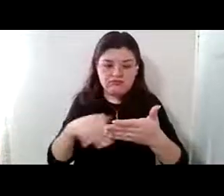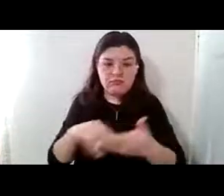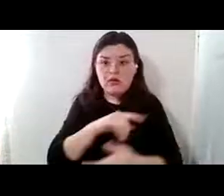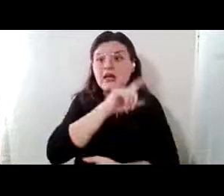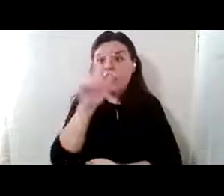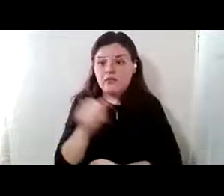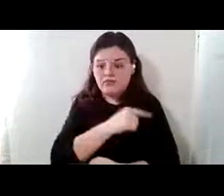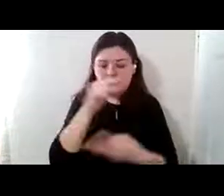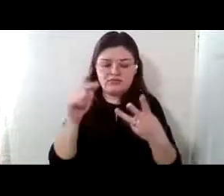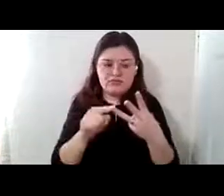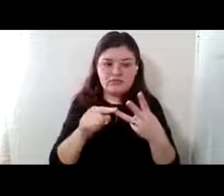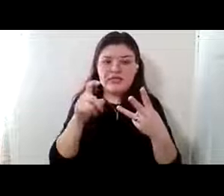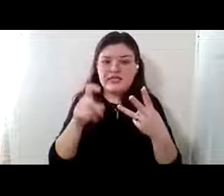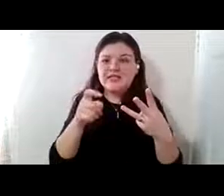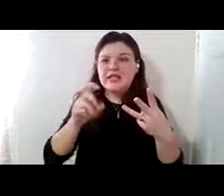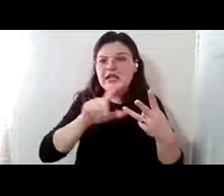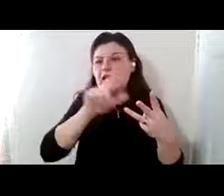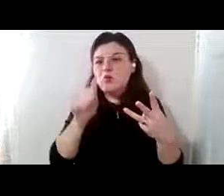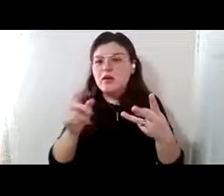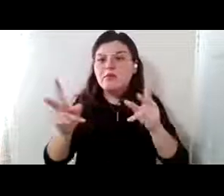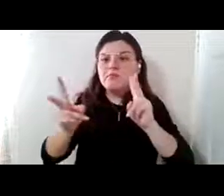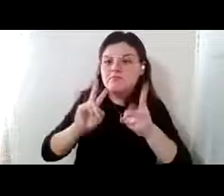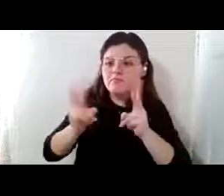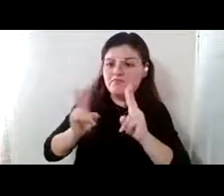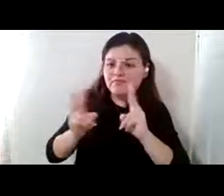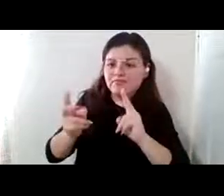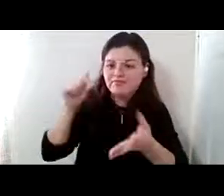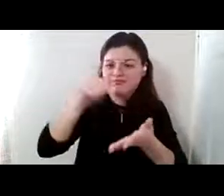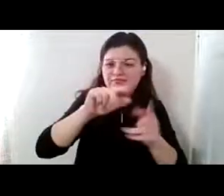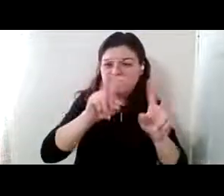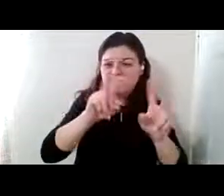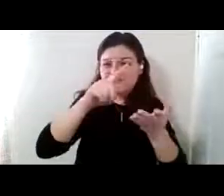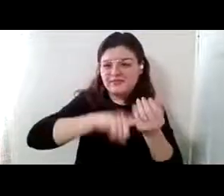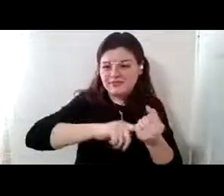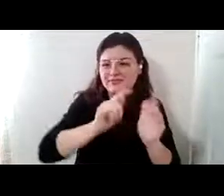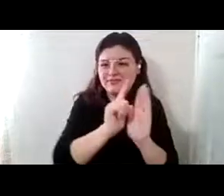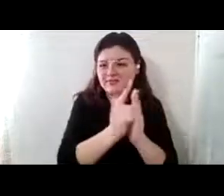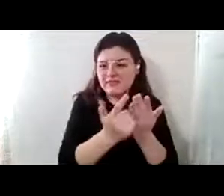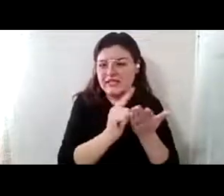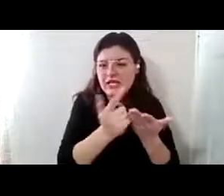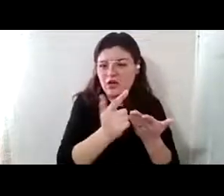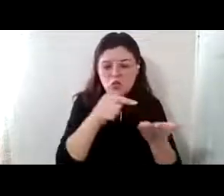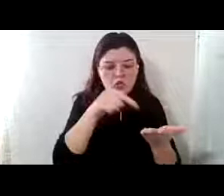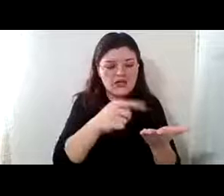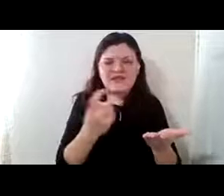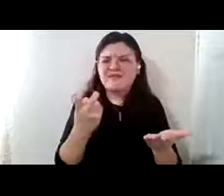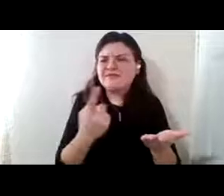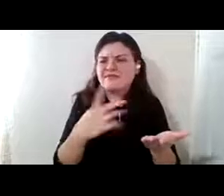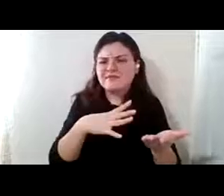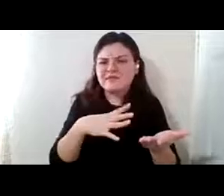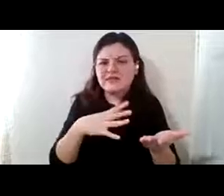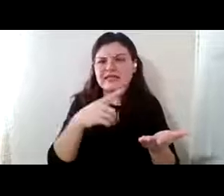dice, entablamos una charla literaria. Y es a lo que vamos a caer, ¿no? Donde van a surgir este tipo